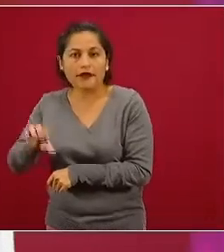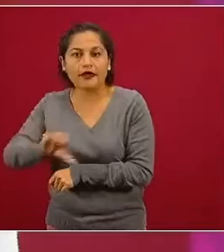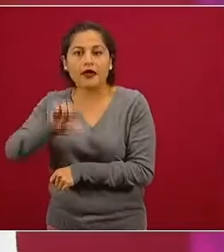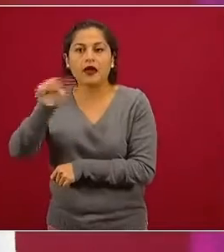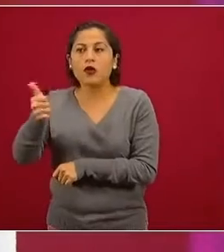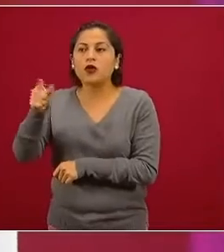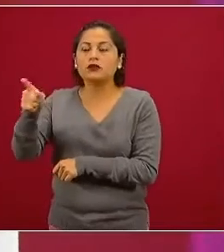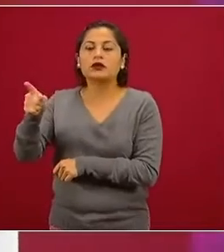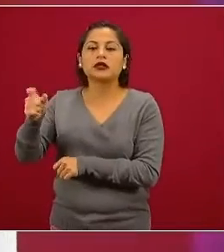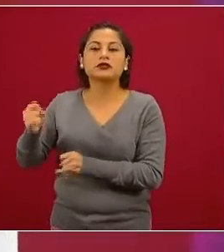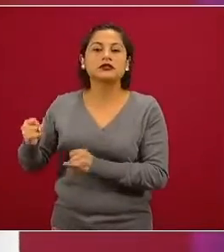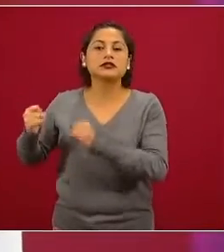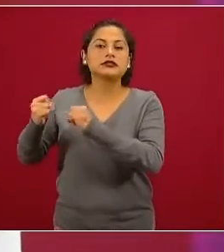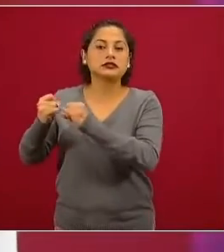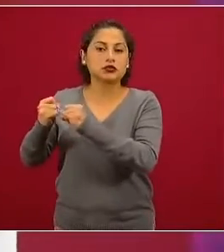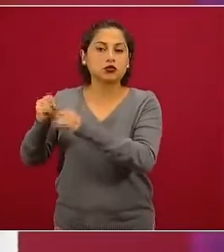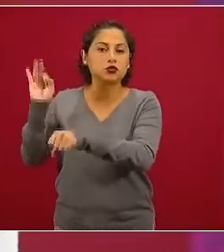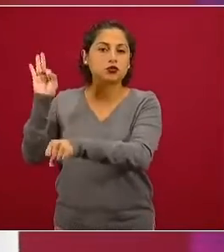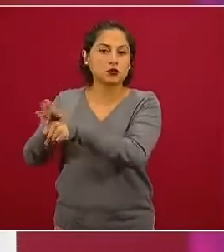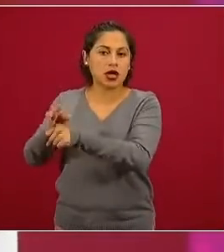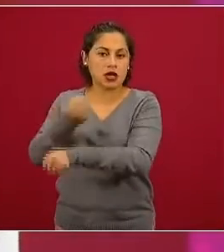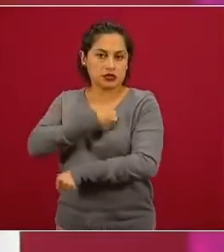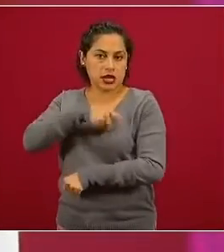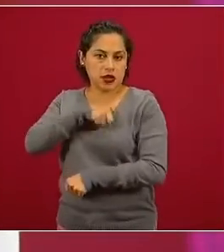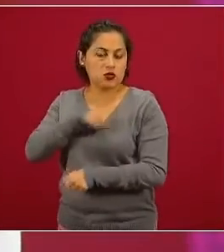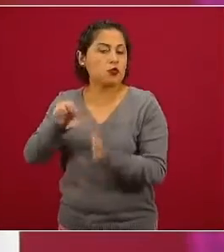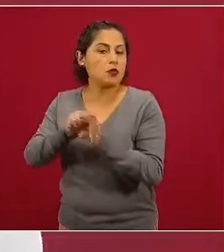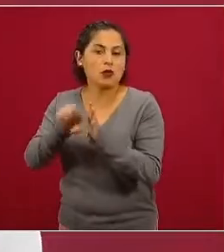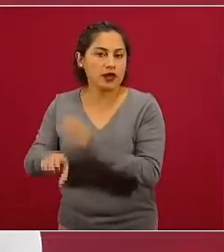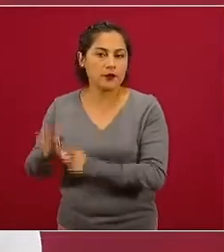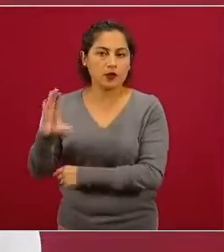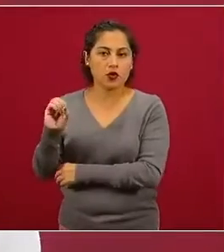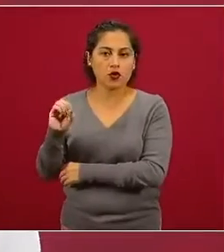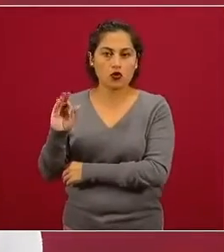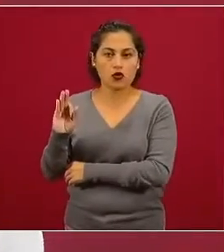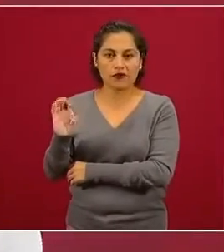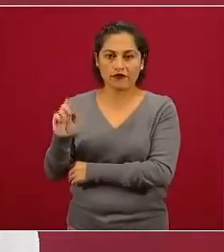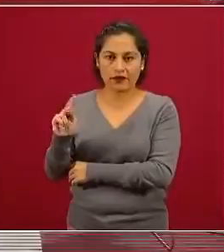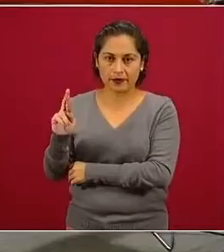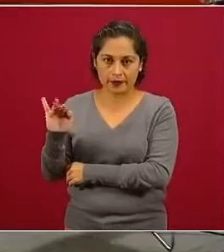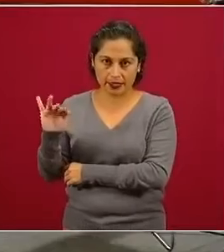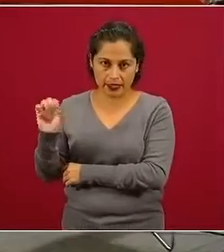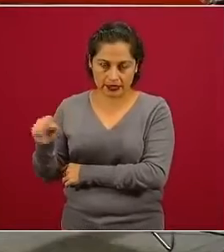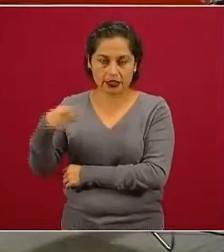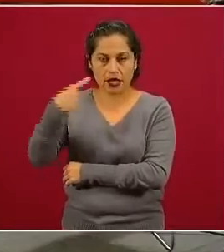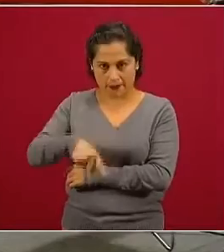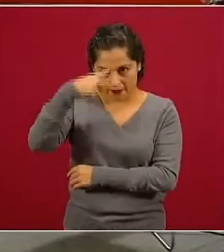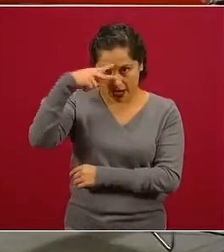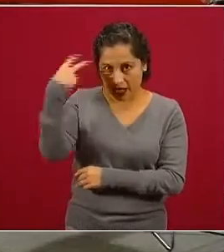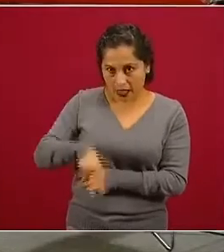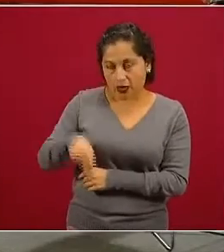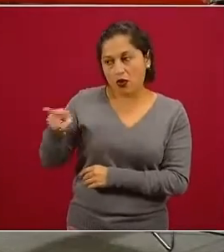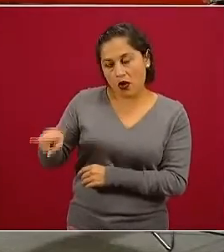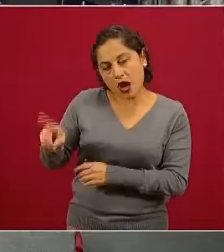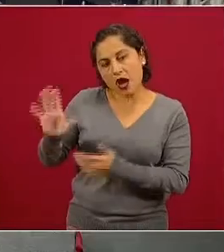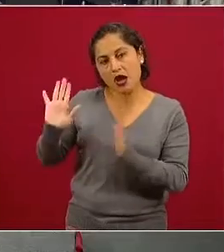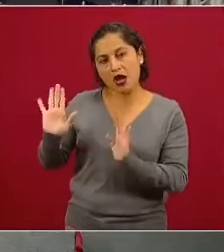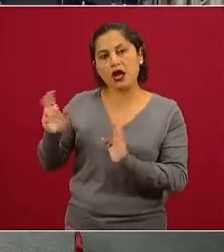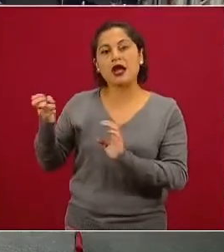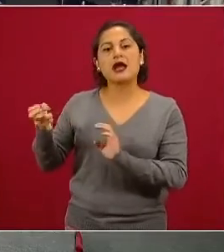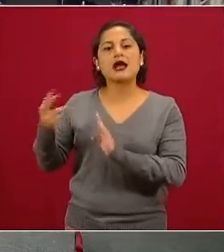claros, publicados en publicaciones científicas que son de alta calidad, evaluadas por